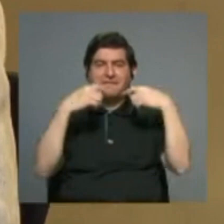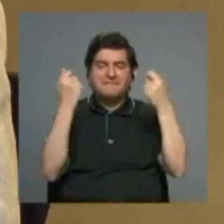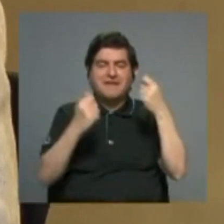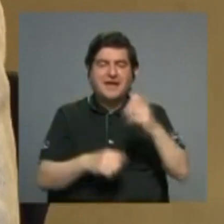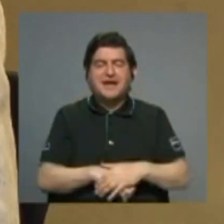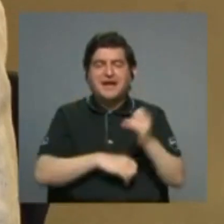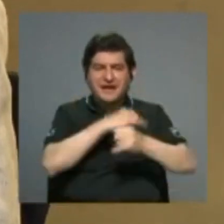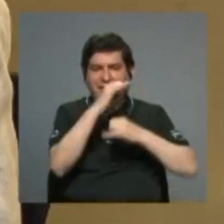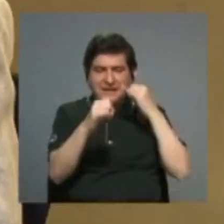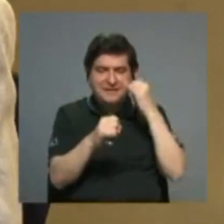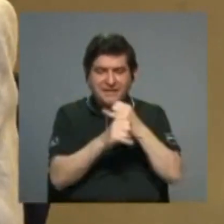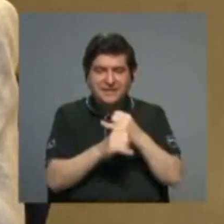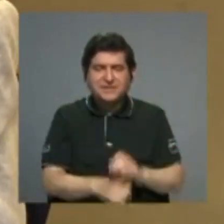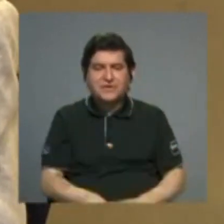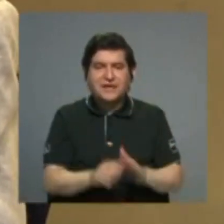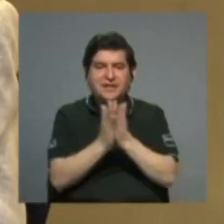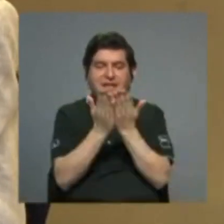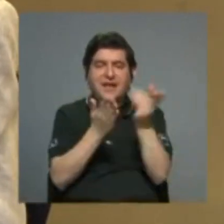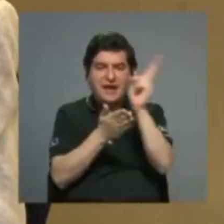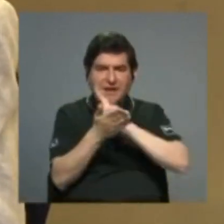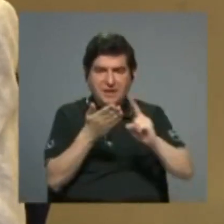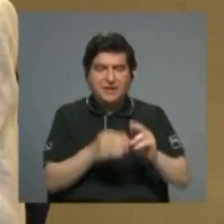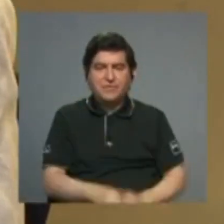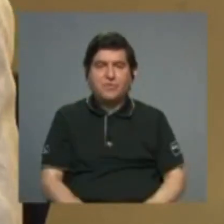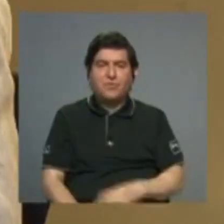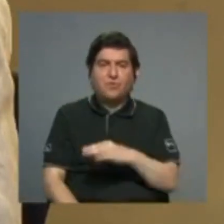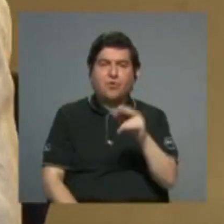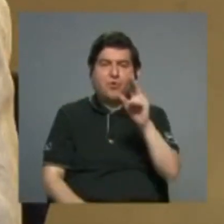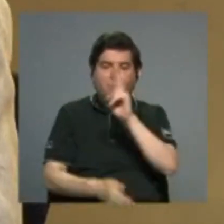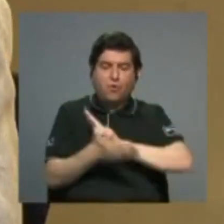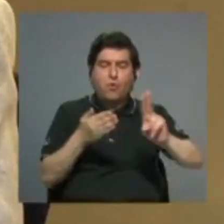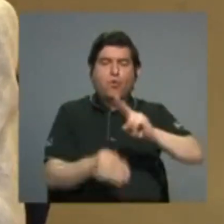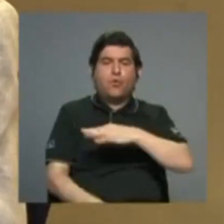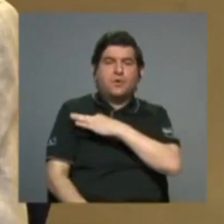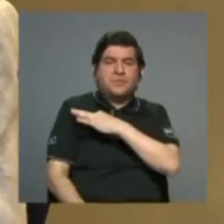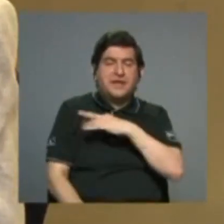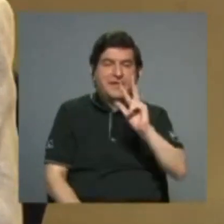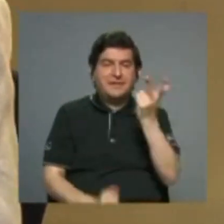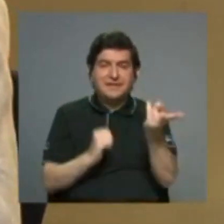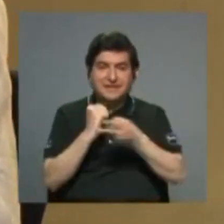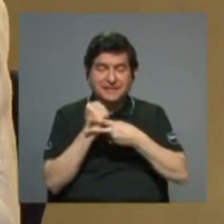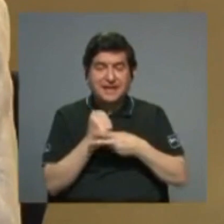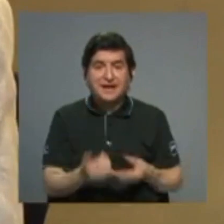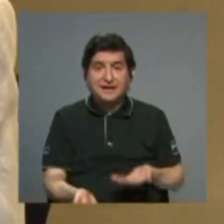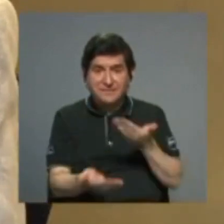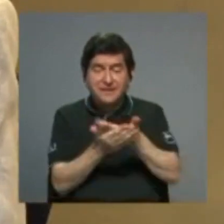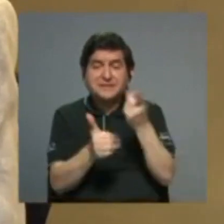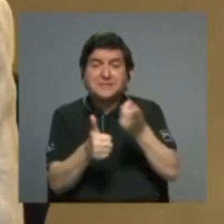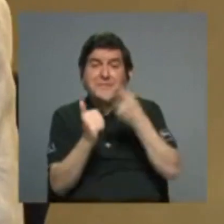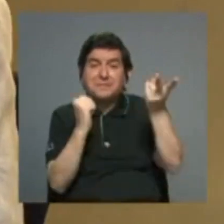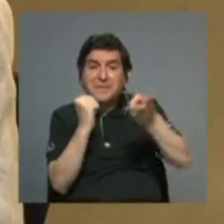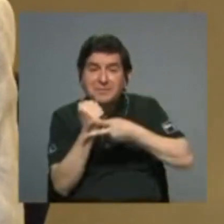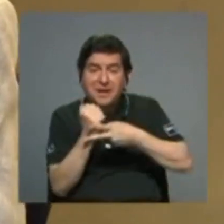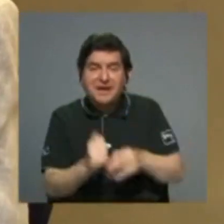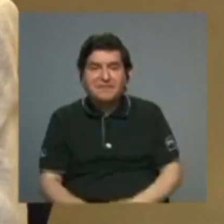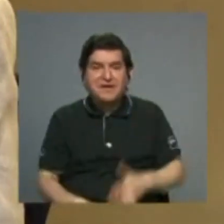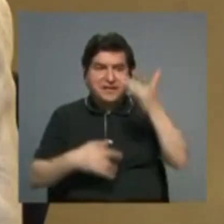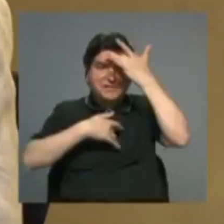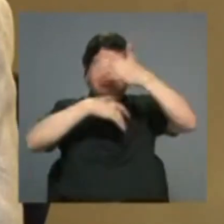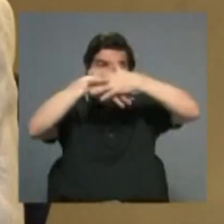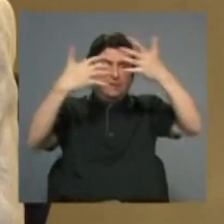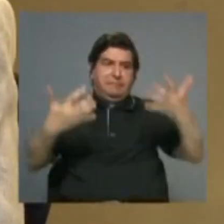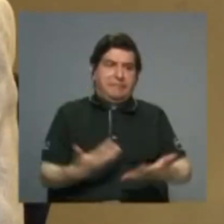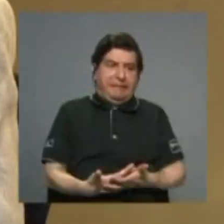Libro Universitario, como la universidad invitada. Fue la tercera vez que se extendía, porque la primera vez nos tocó la pandemia